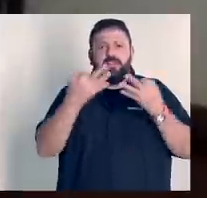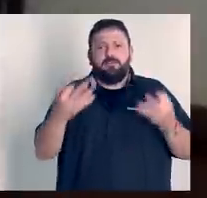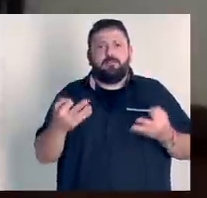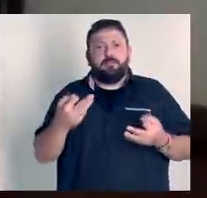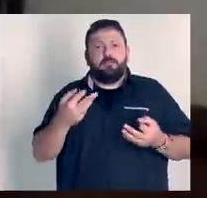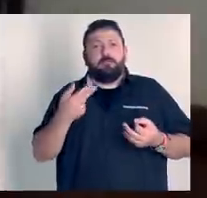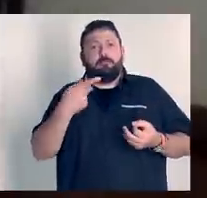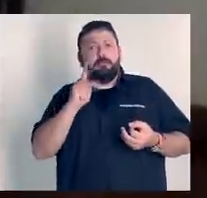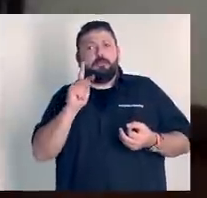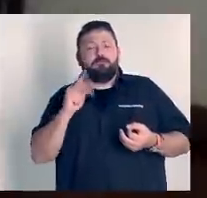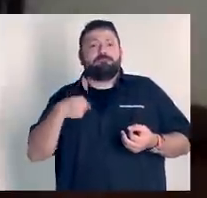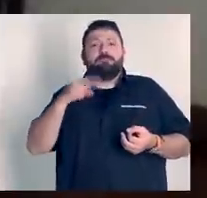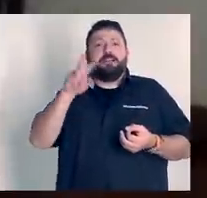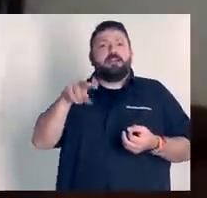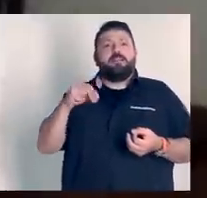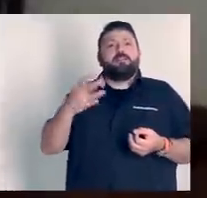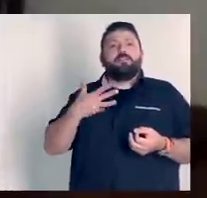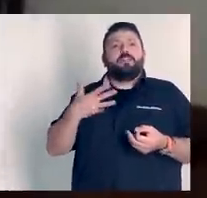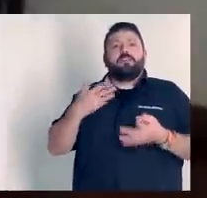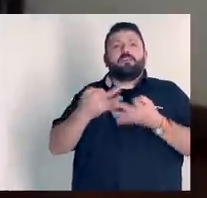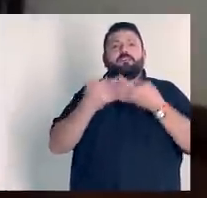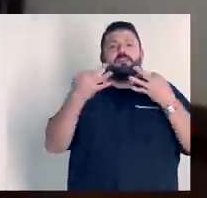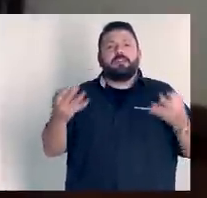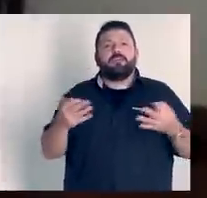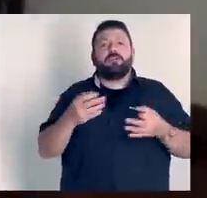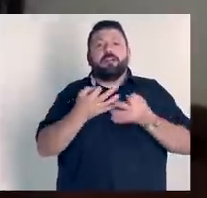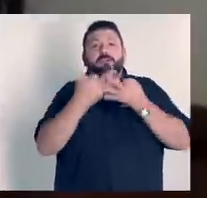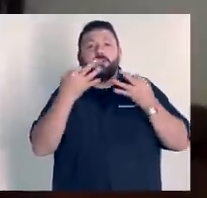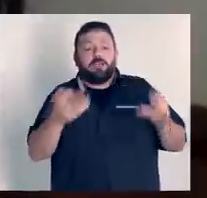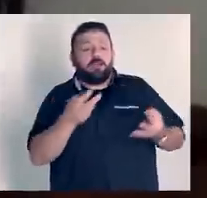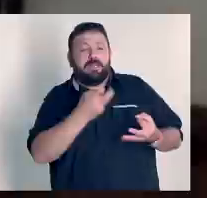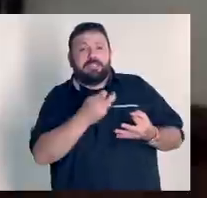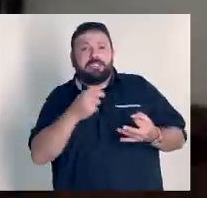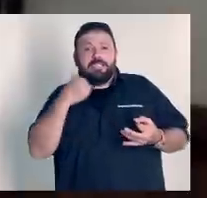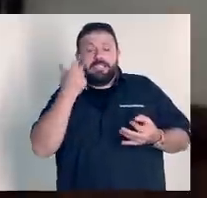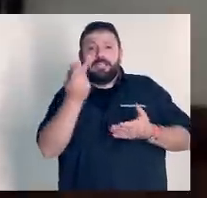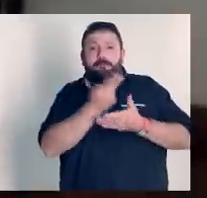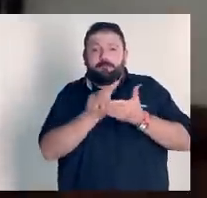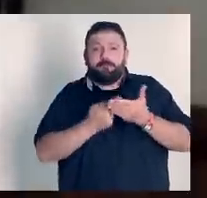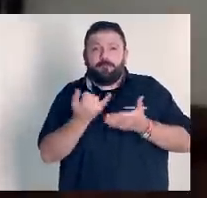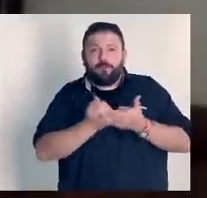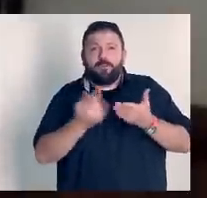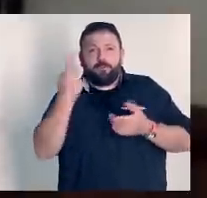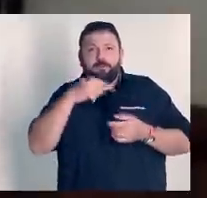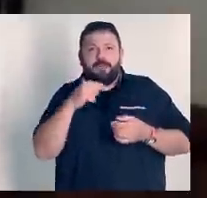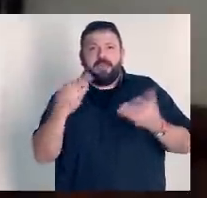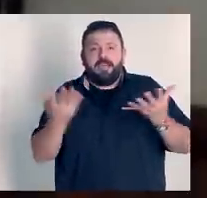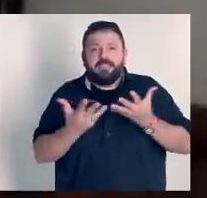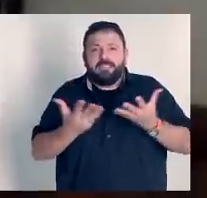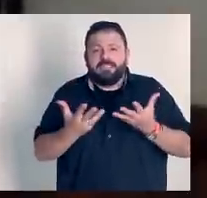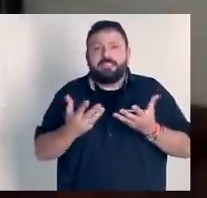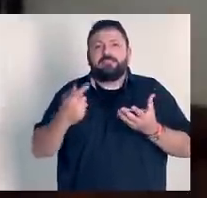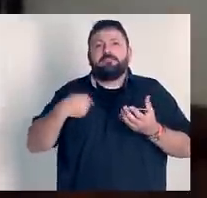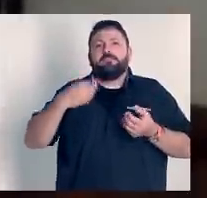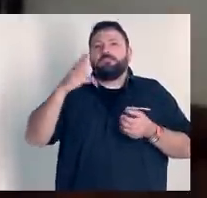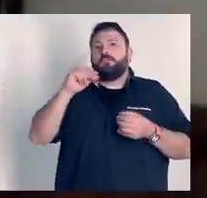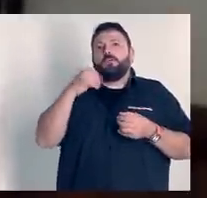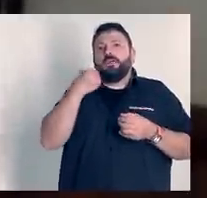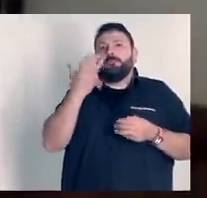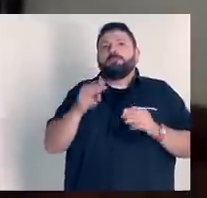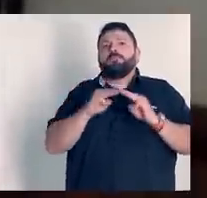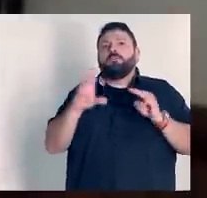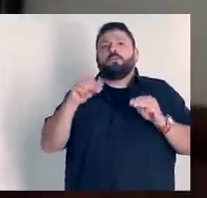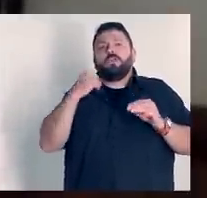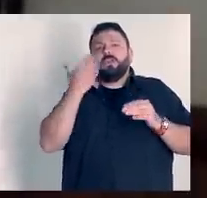terreno, porque el terreno va a ir en función del proyecto que tú vas a hacer en este plano, porque no queremos medida, no queremos